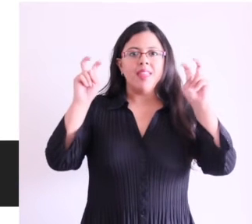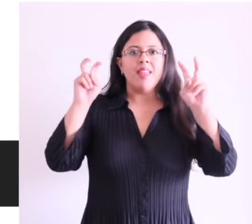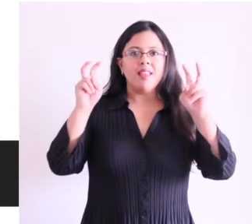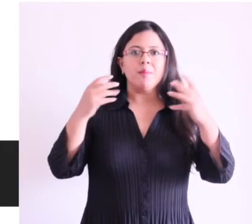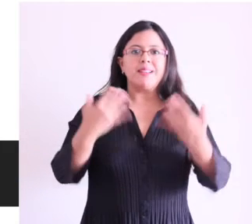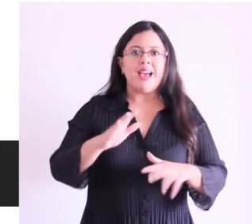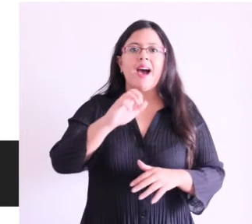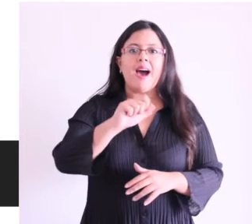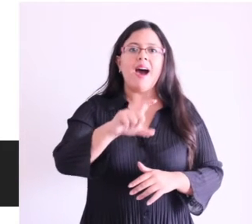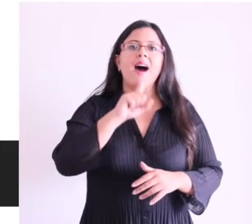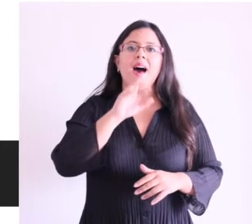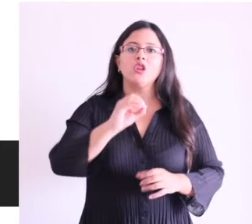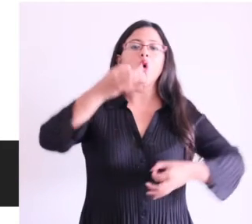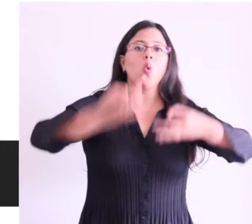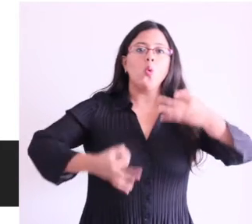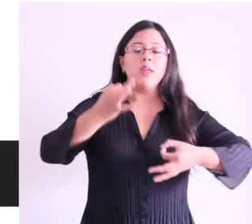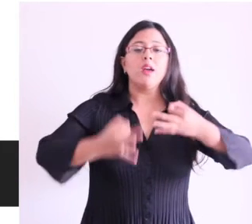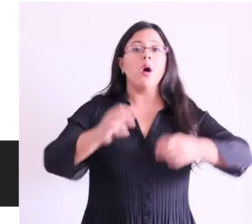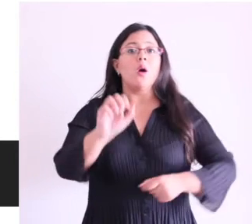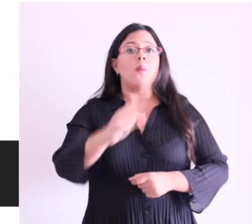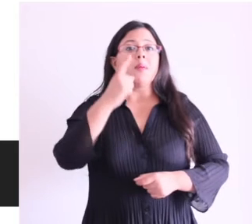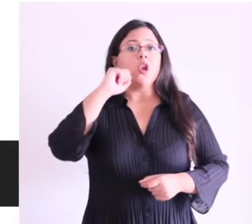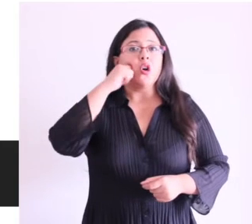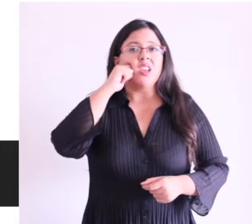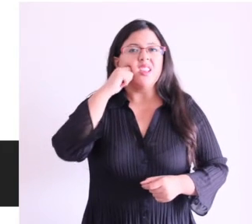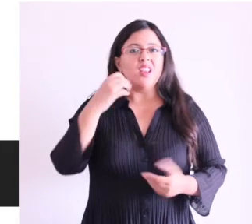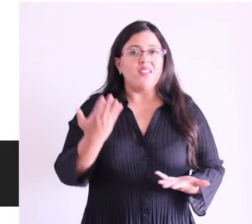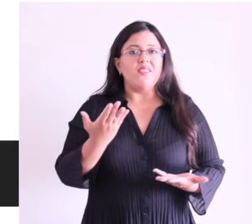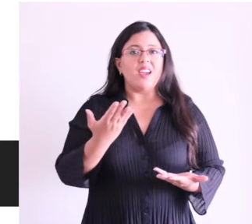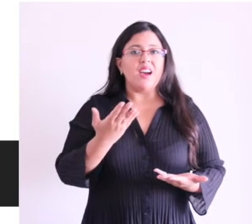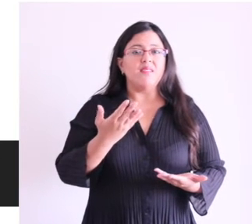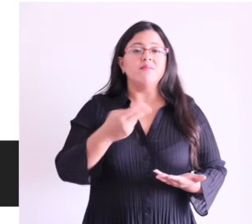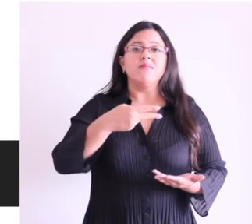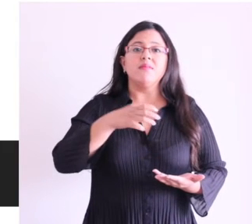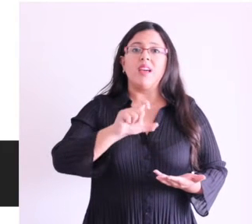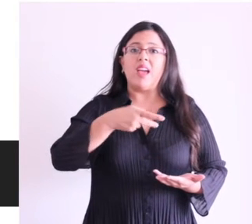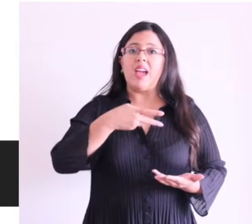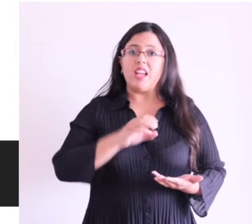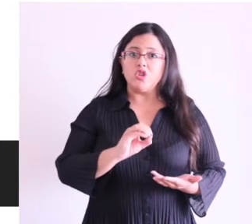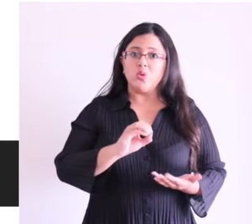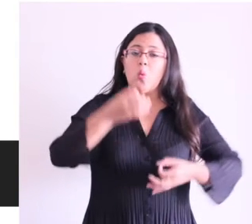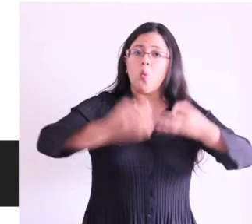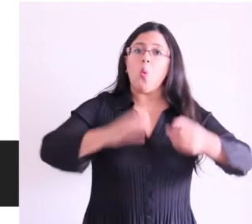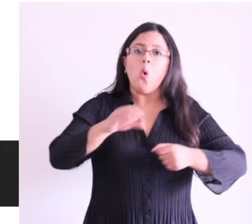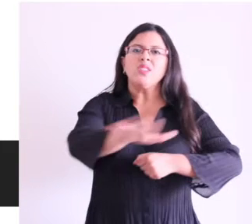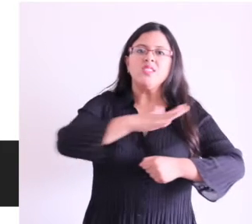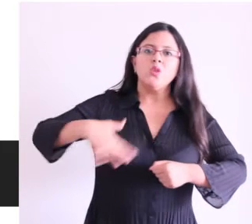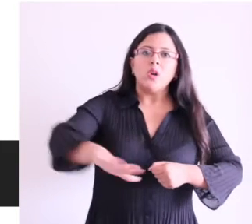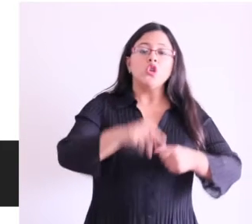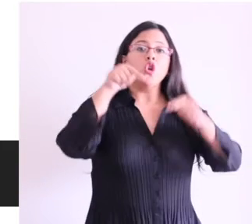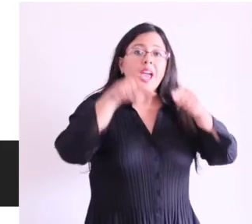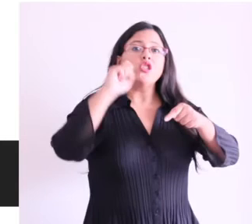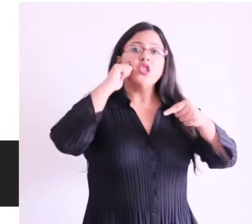del acto jurídico, primero estableciendo qué es lo que se entiende por hecho jurídico. Los hechos se